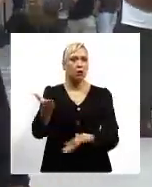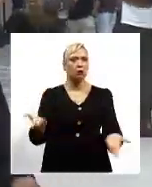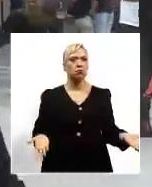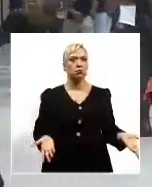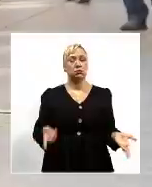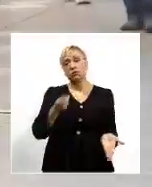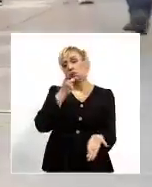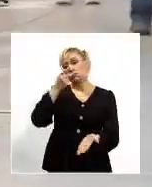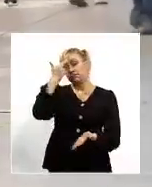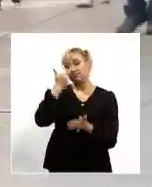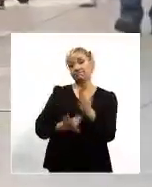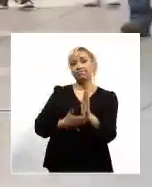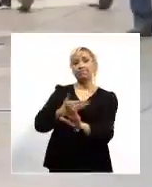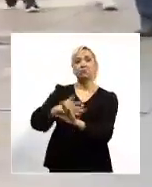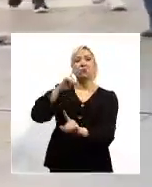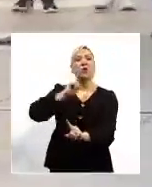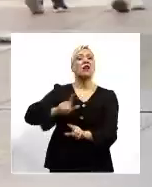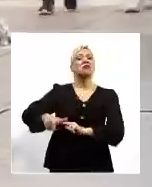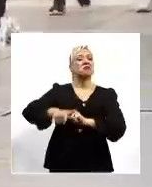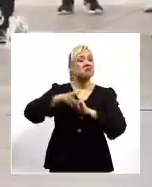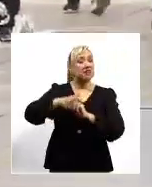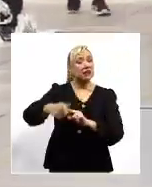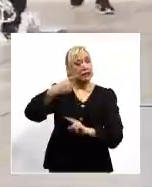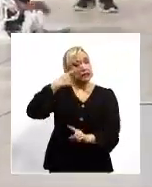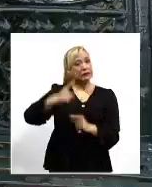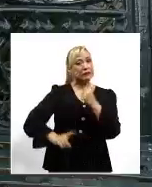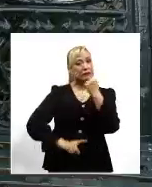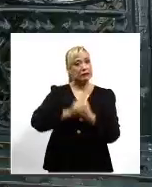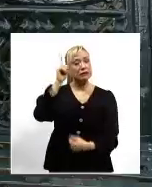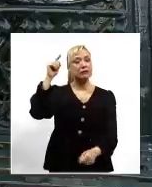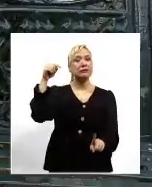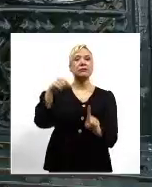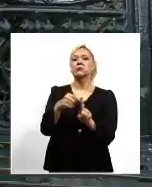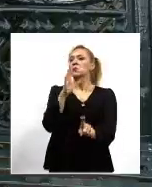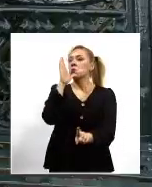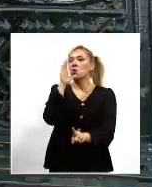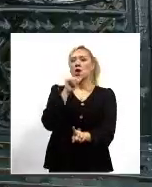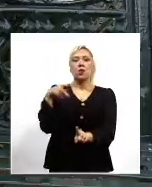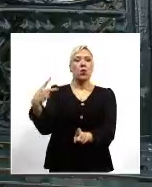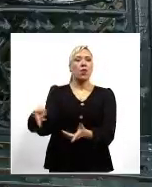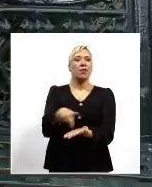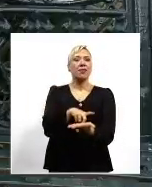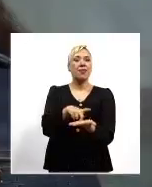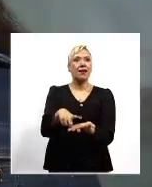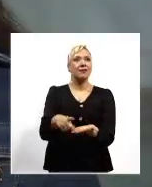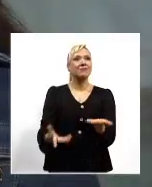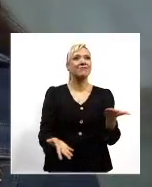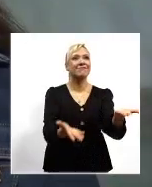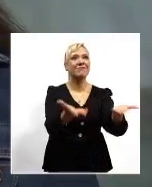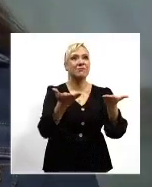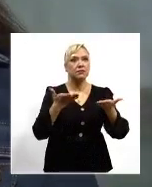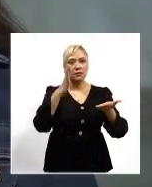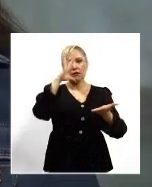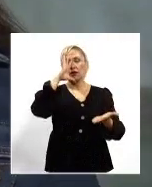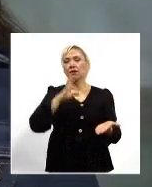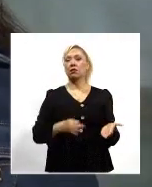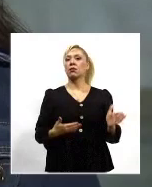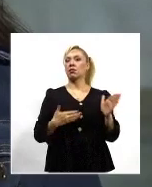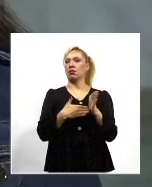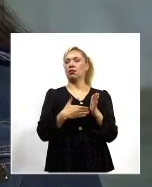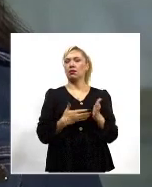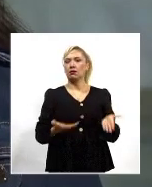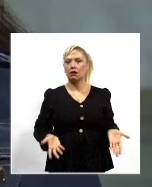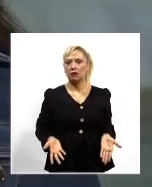esta violencia contra las mujeres sigue siendo el principal obstáculo para que se ejerzan derechos político-electorales. En el ejercicio de nuestros